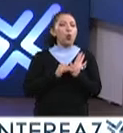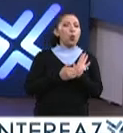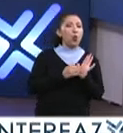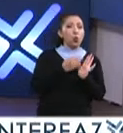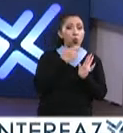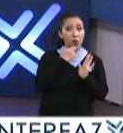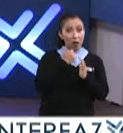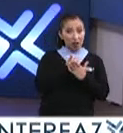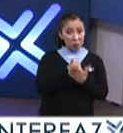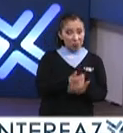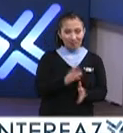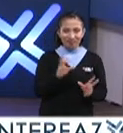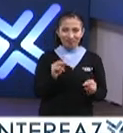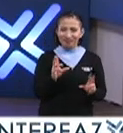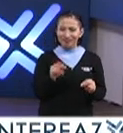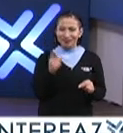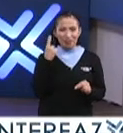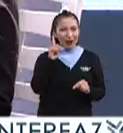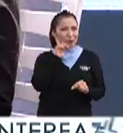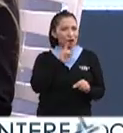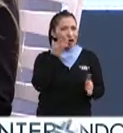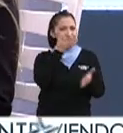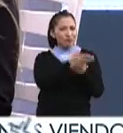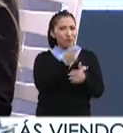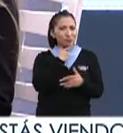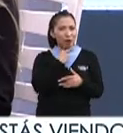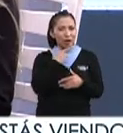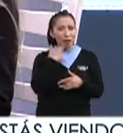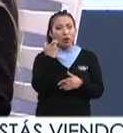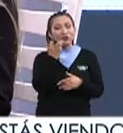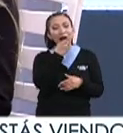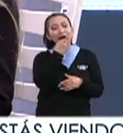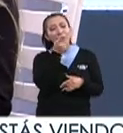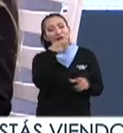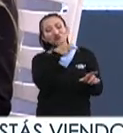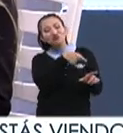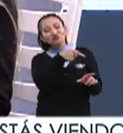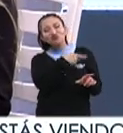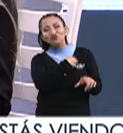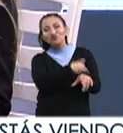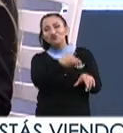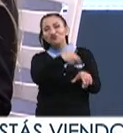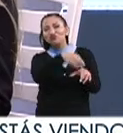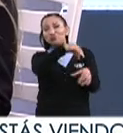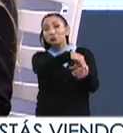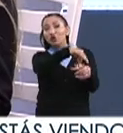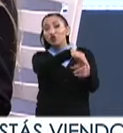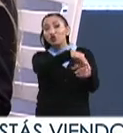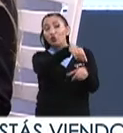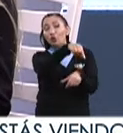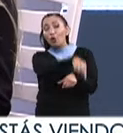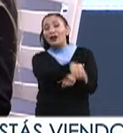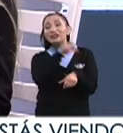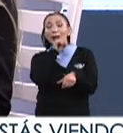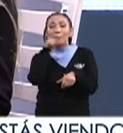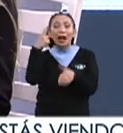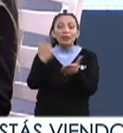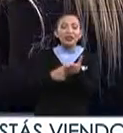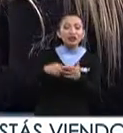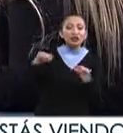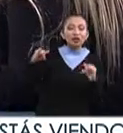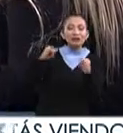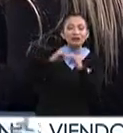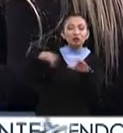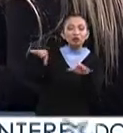tan funcionales, y para ello precisamente hablas de los procesos electorales o aspectos institucionales que